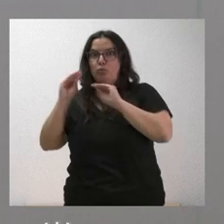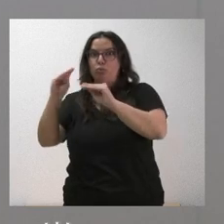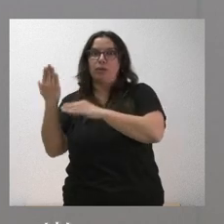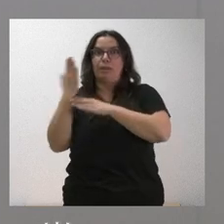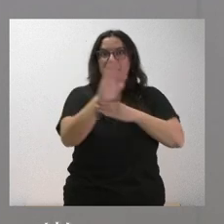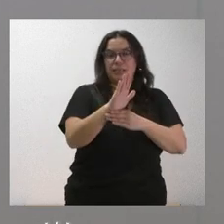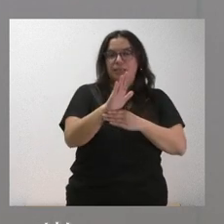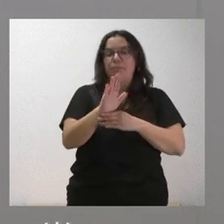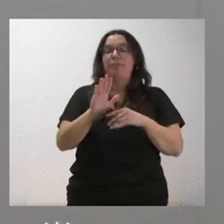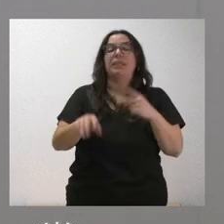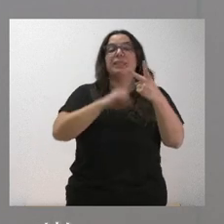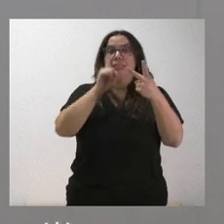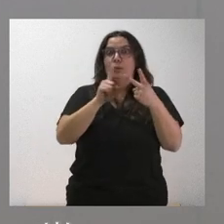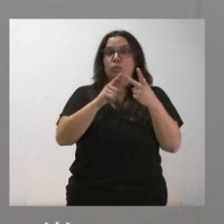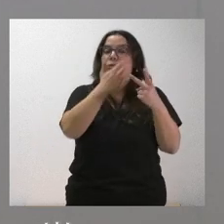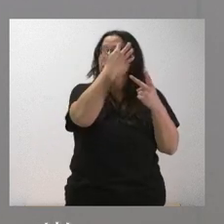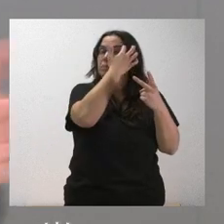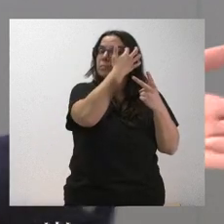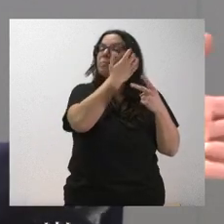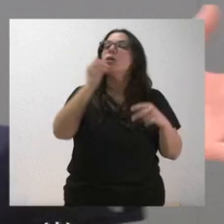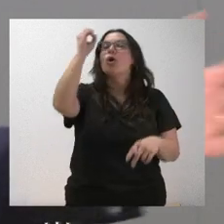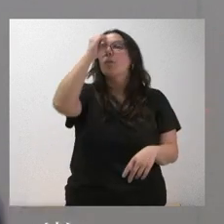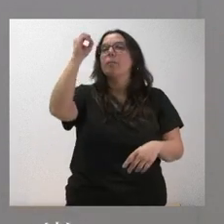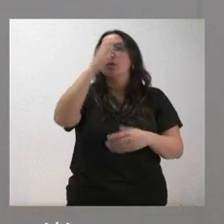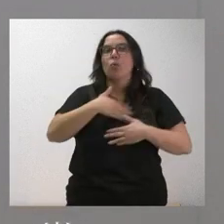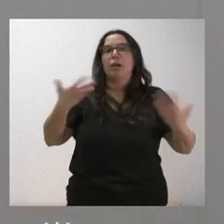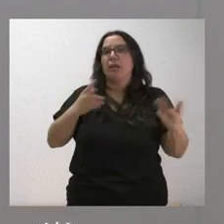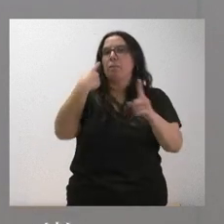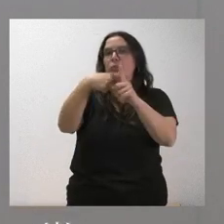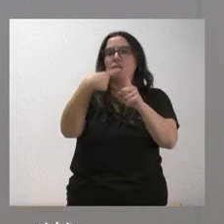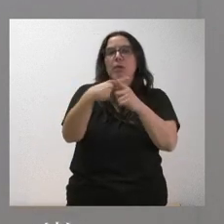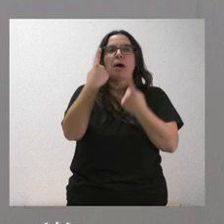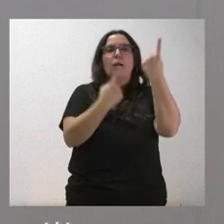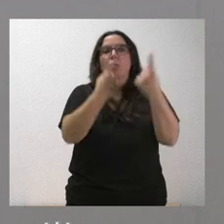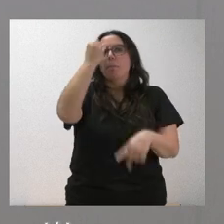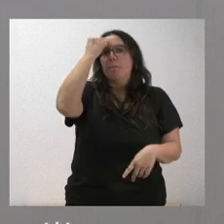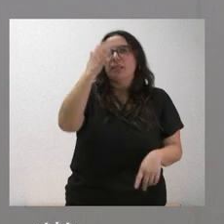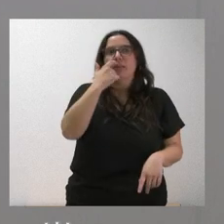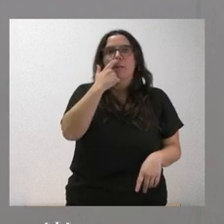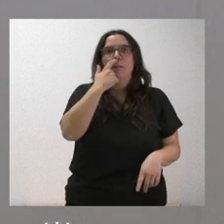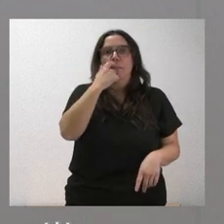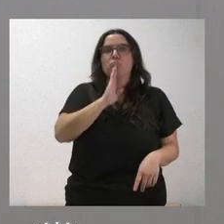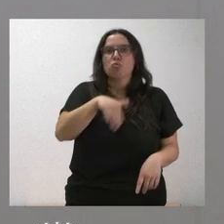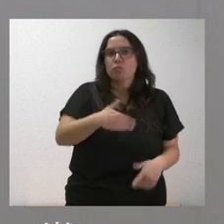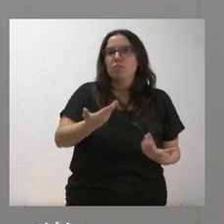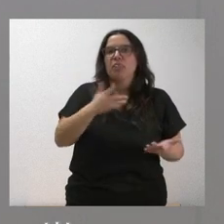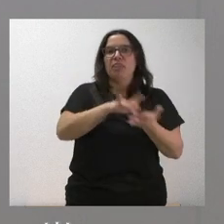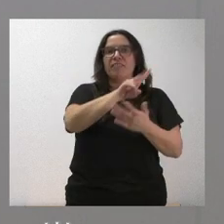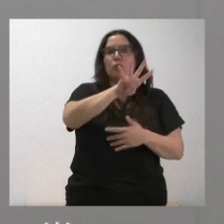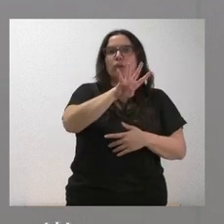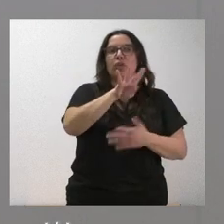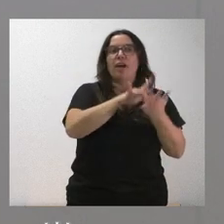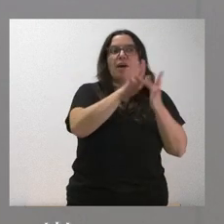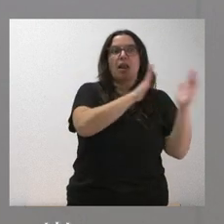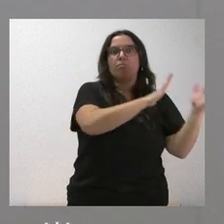coincidentes y lo segundo pues cualquier opinión es positiva puede haber quien entienda que es muy bueno el día 24 de abril y otros